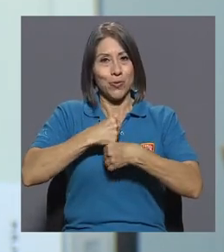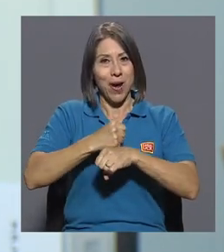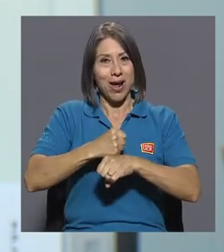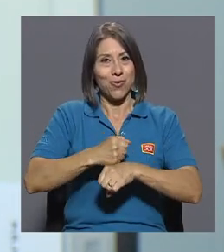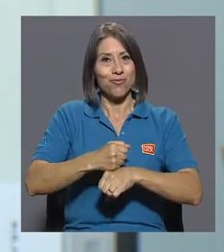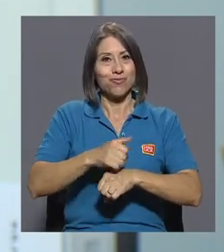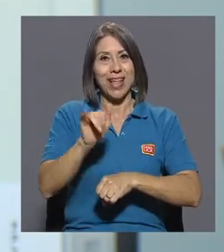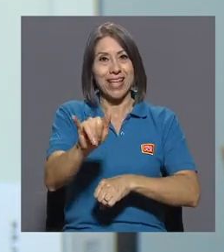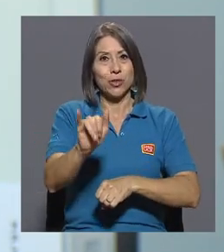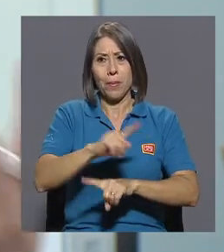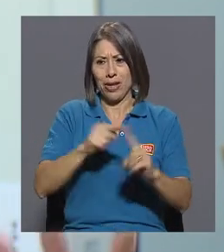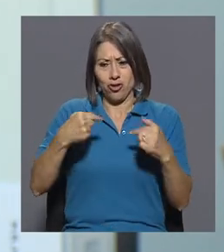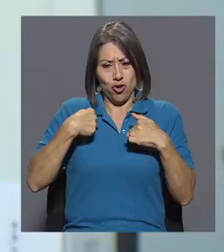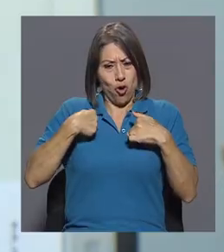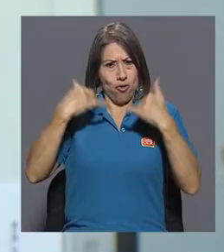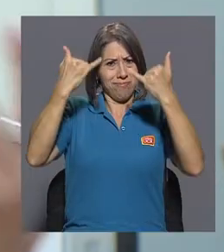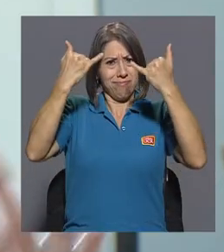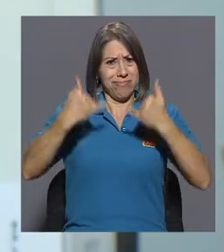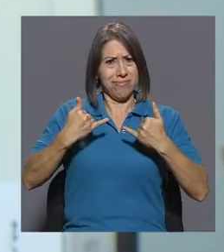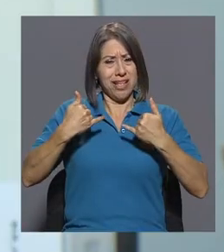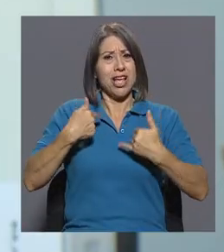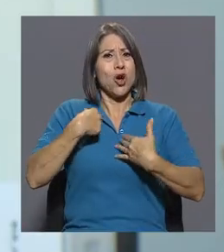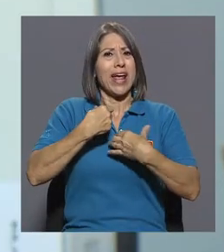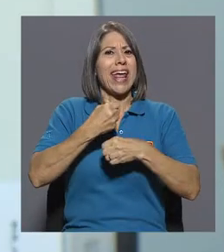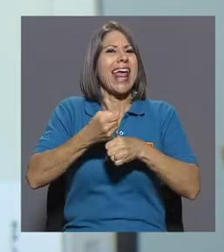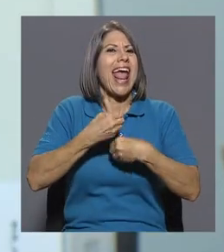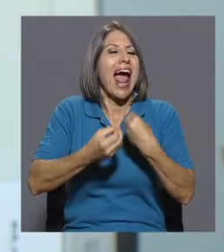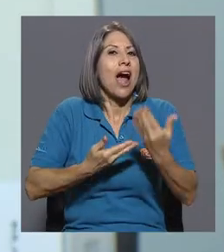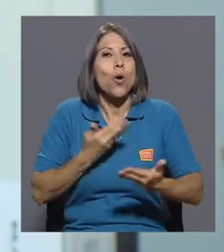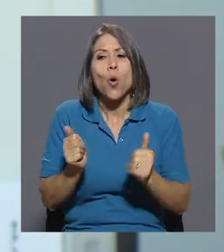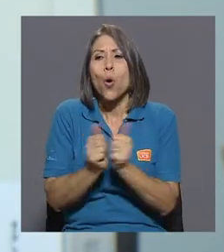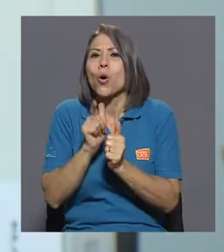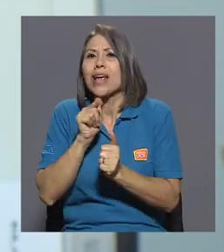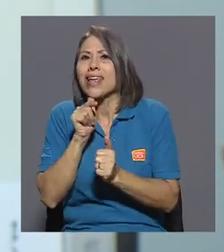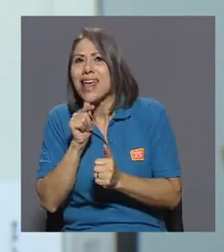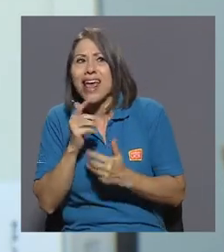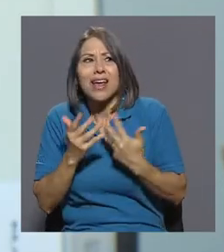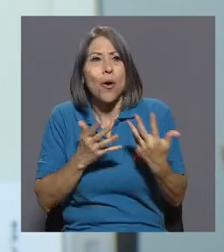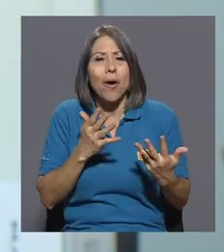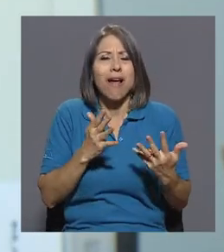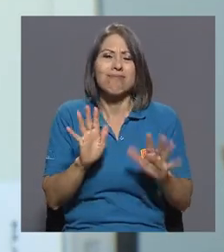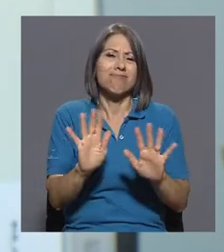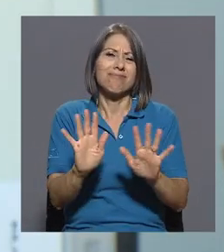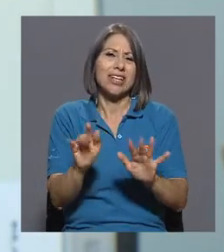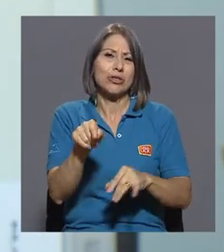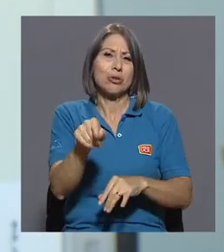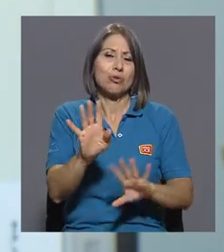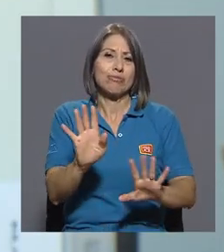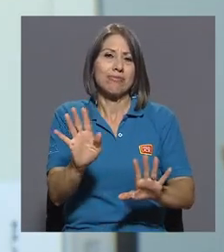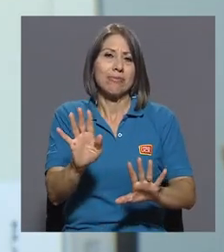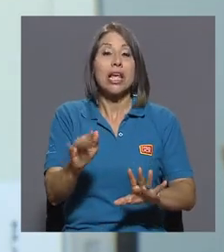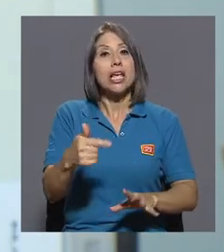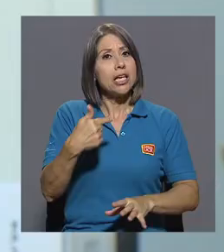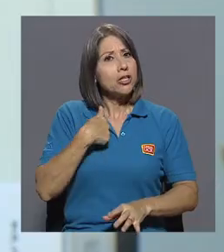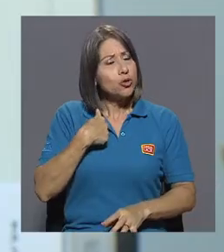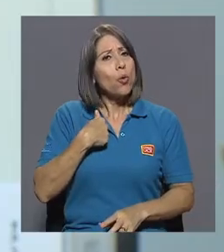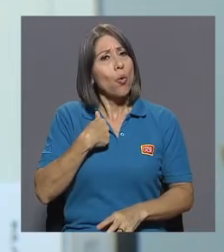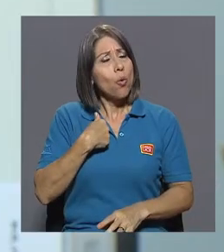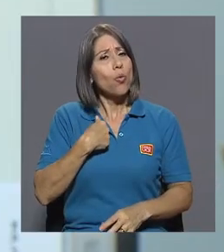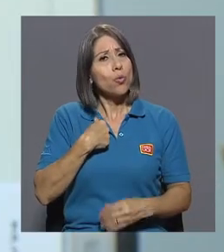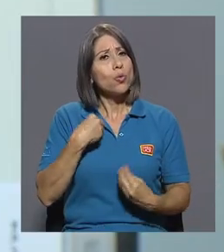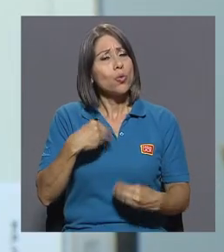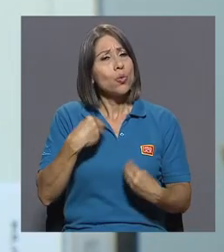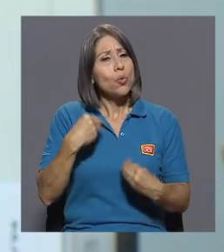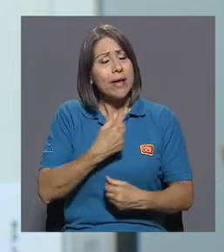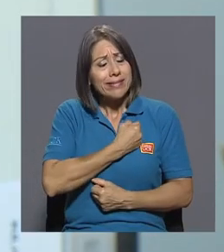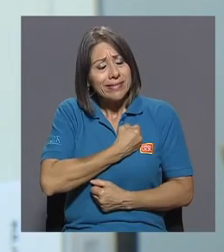tanto yo qué hago, con quién lo hago y si no lo hago. Eso me parece que y doy mucho, doy tanto de mí que